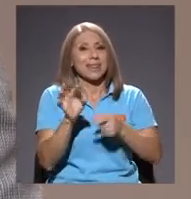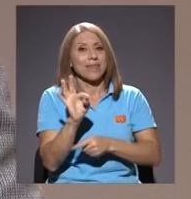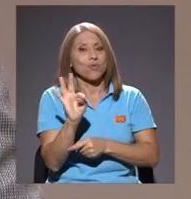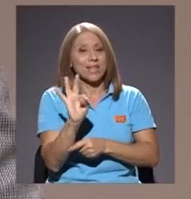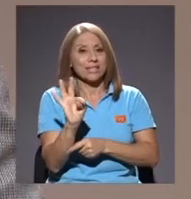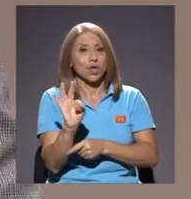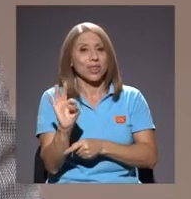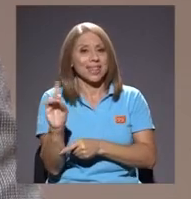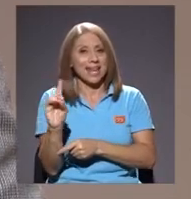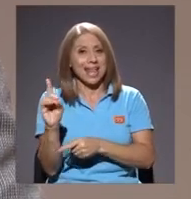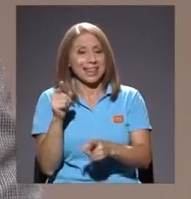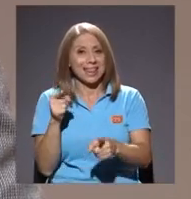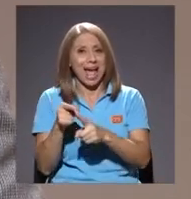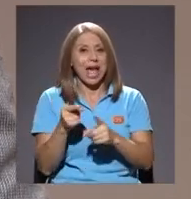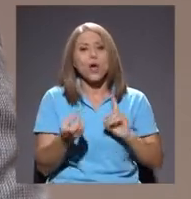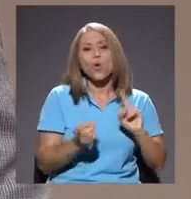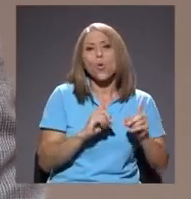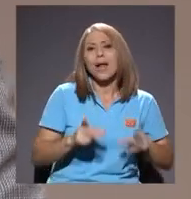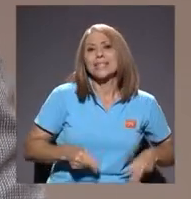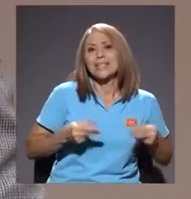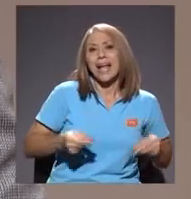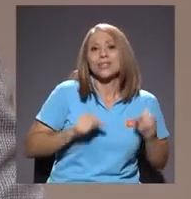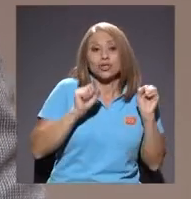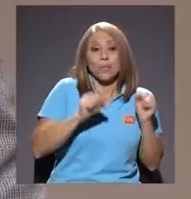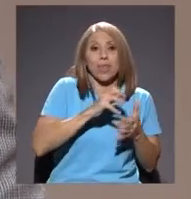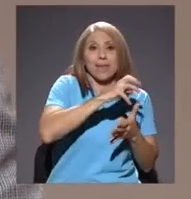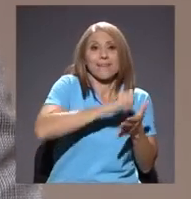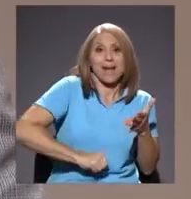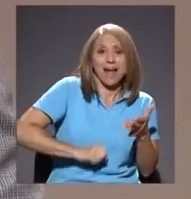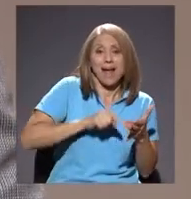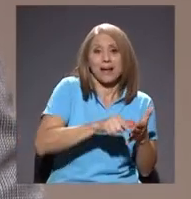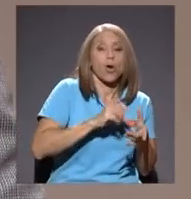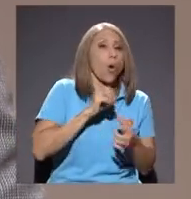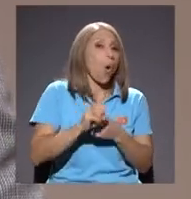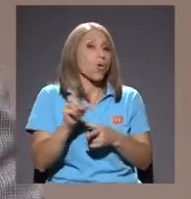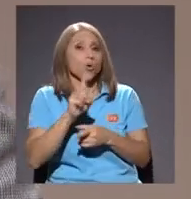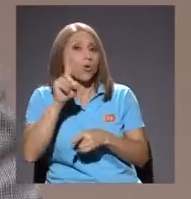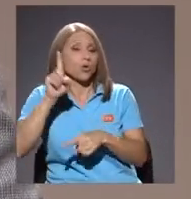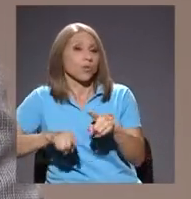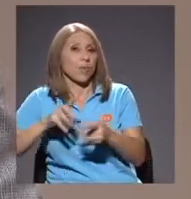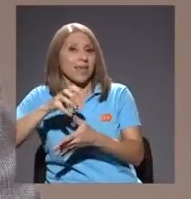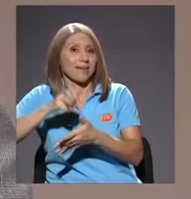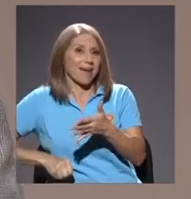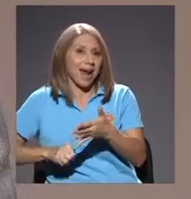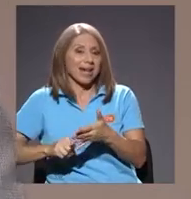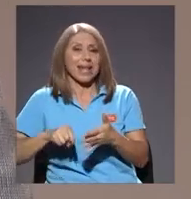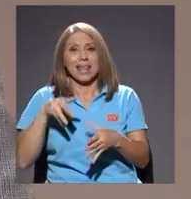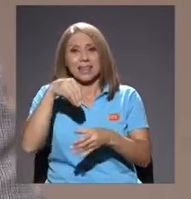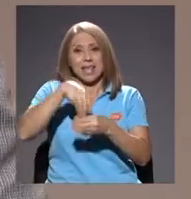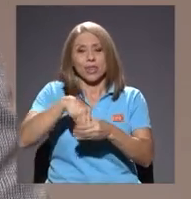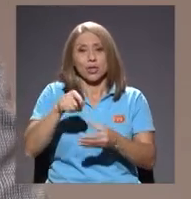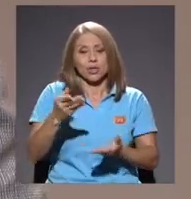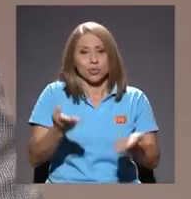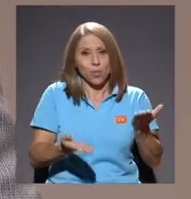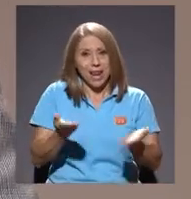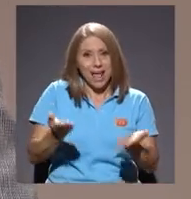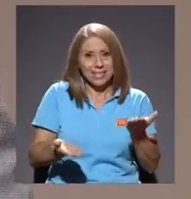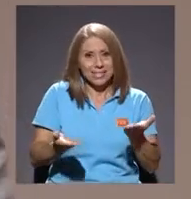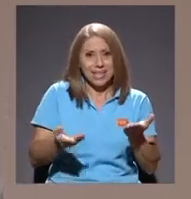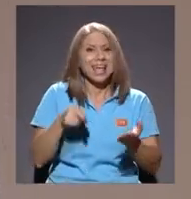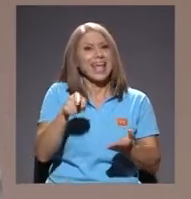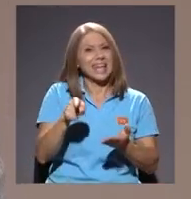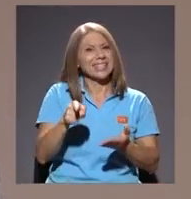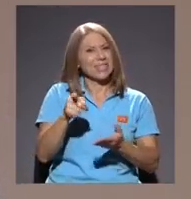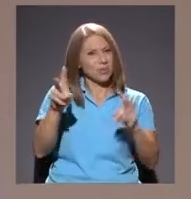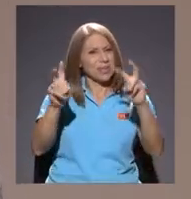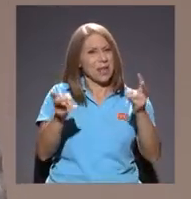cuáles gastos eran deducibles o no dentro de este su balance el resultado de la es un tema medio técnico pero